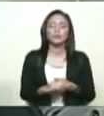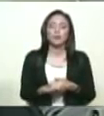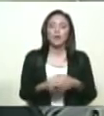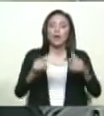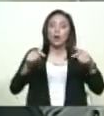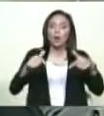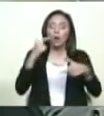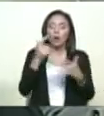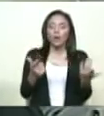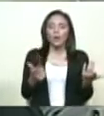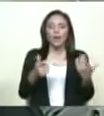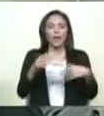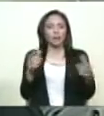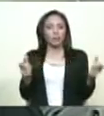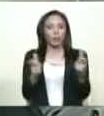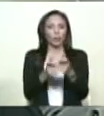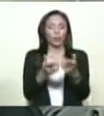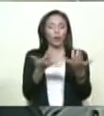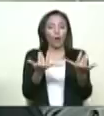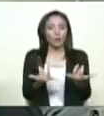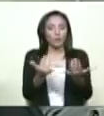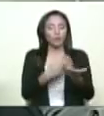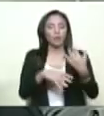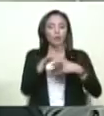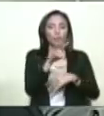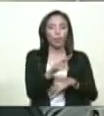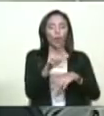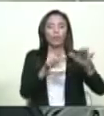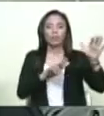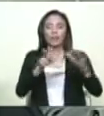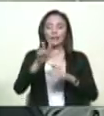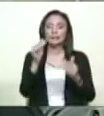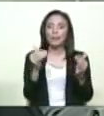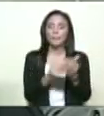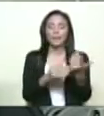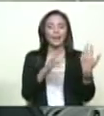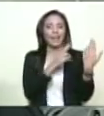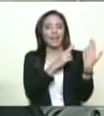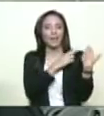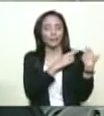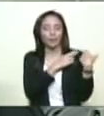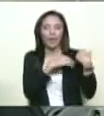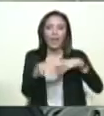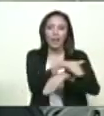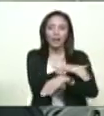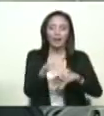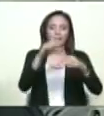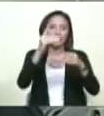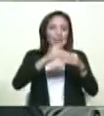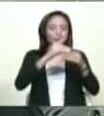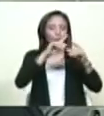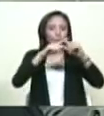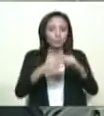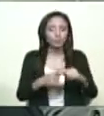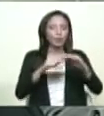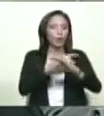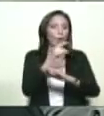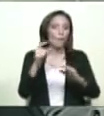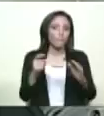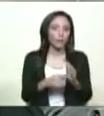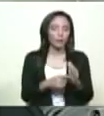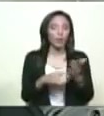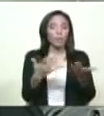al día de hoy tenemos 213 mil jefes de calles registrados y también más de